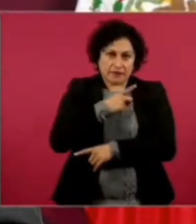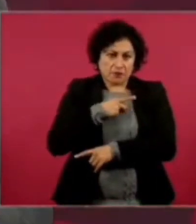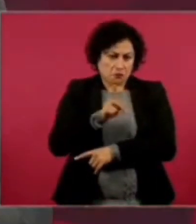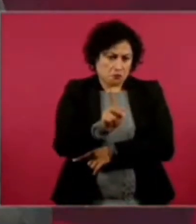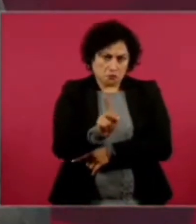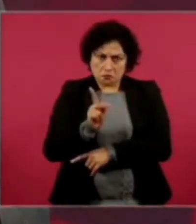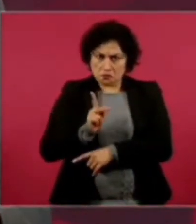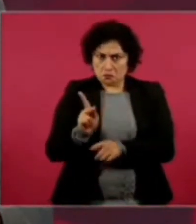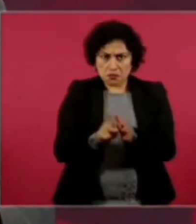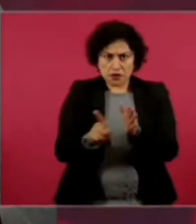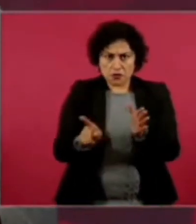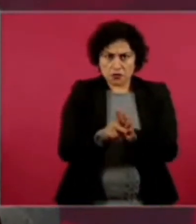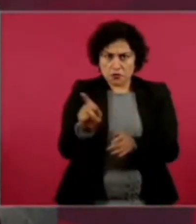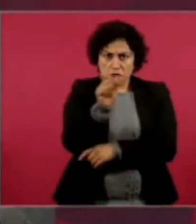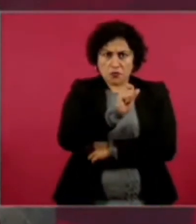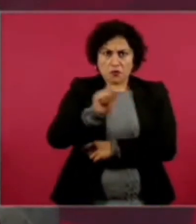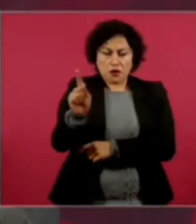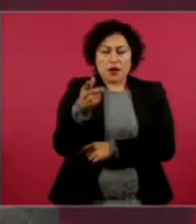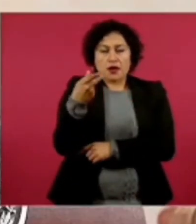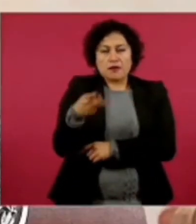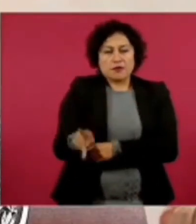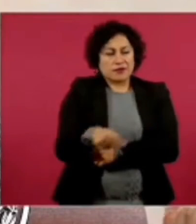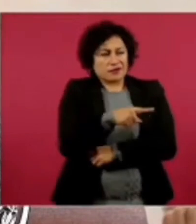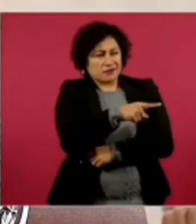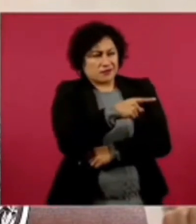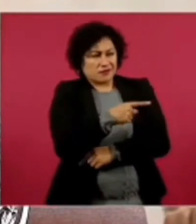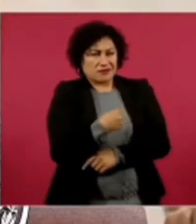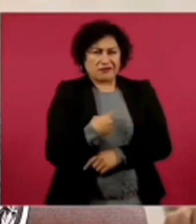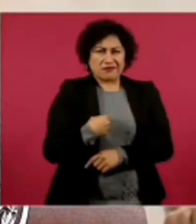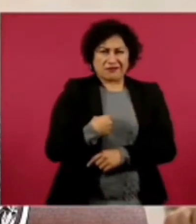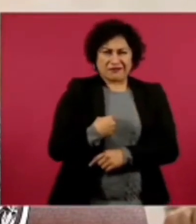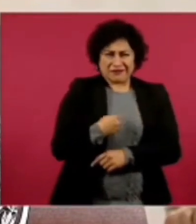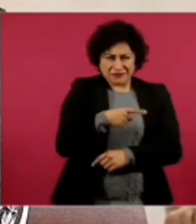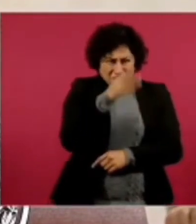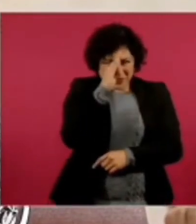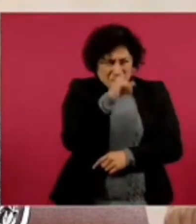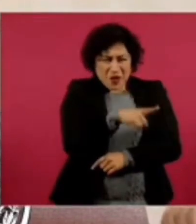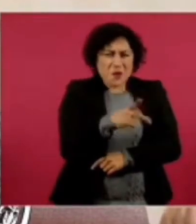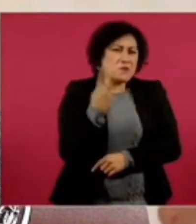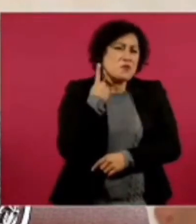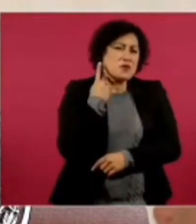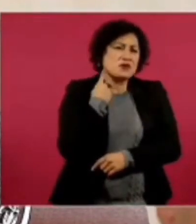corruptazo. ¿Qué político va a ser?